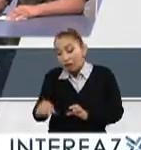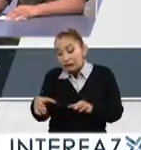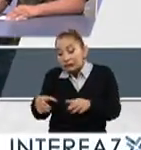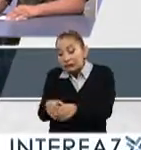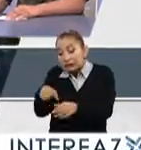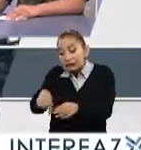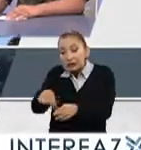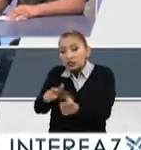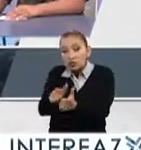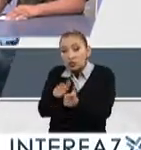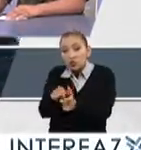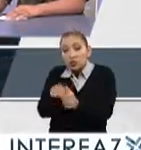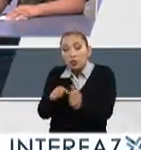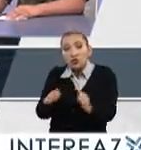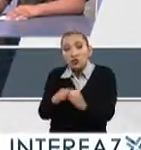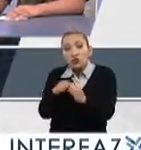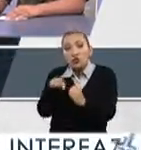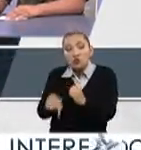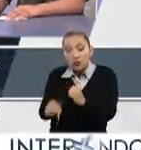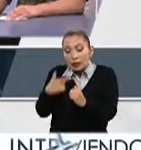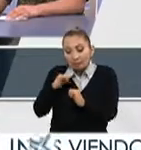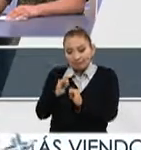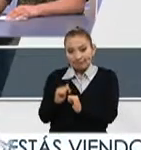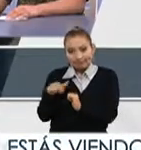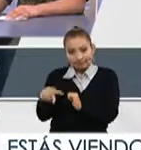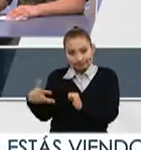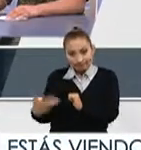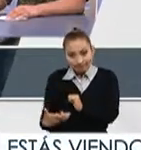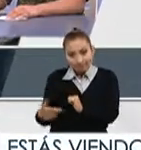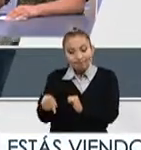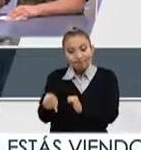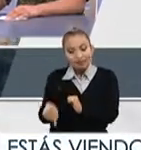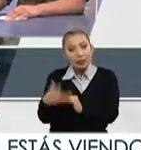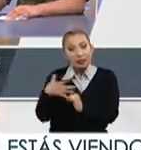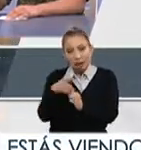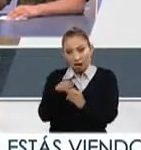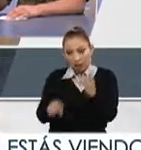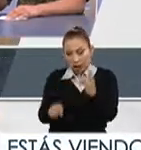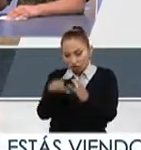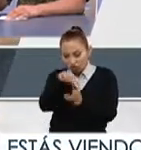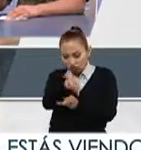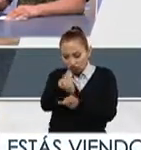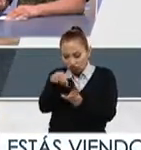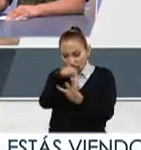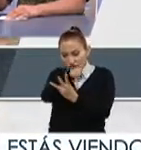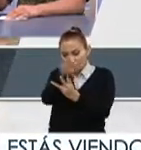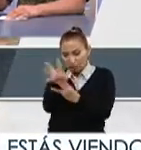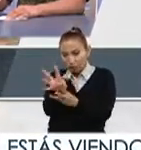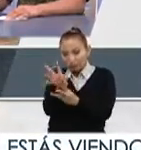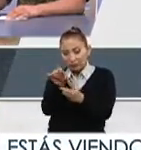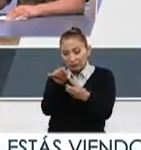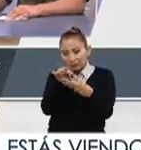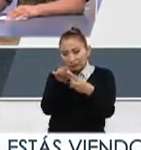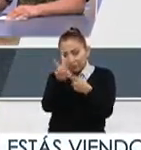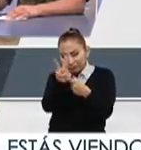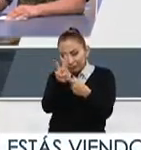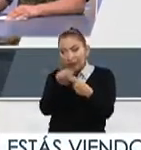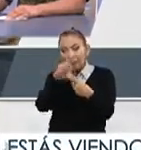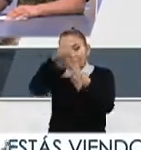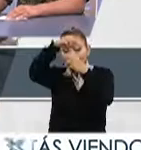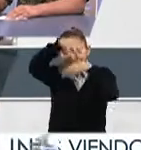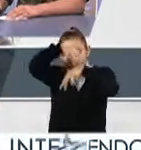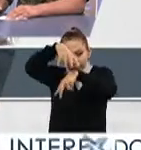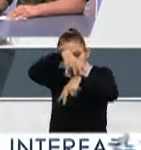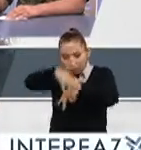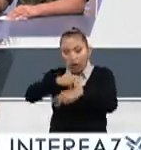Fuerza de Tarea de Emergencia es la que se encarga tiene tres cuerpos especiales, que son los